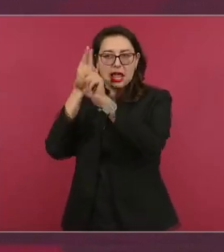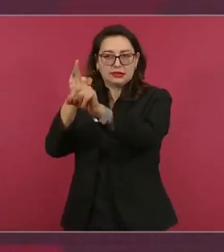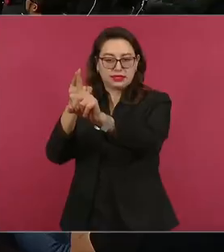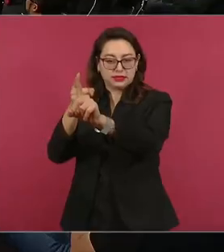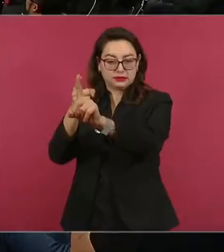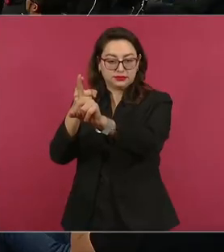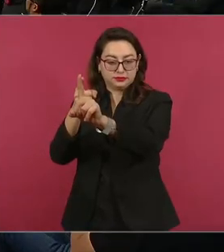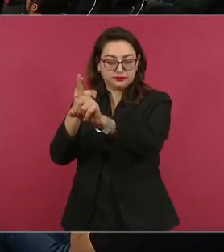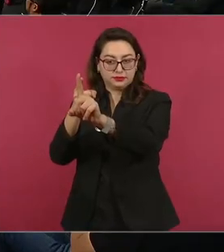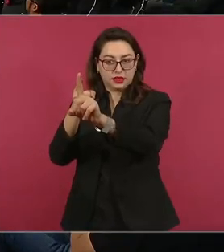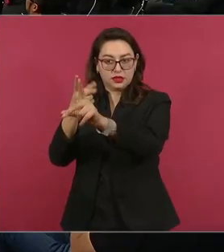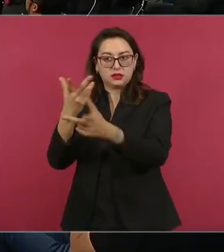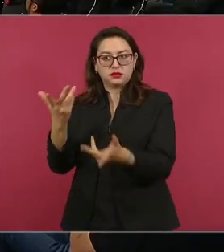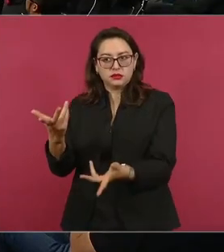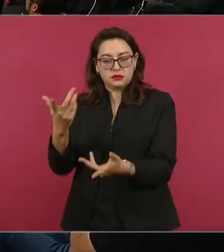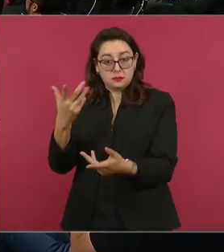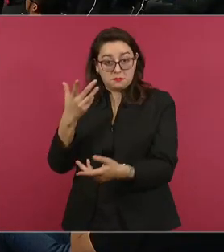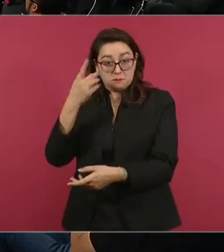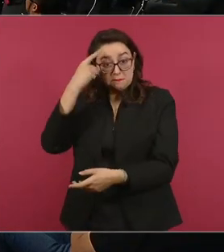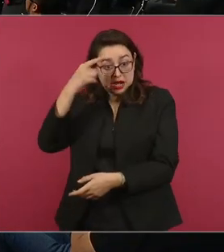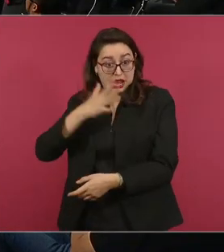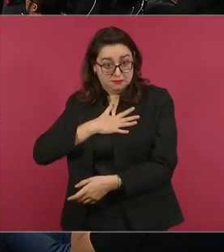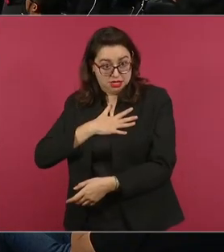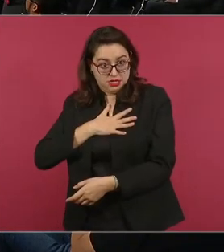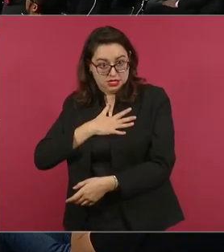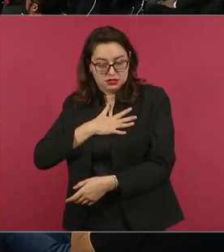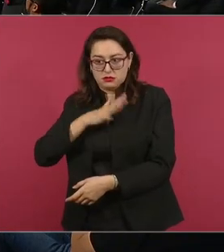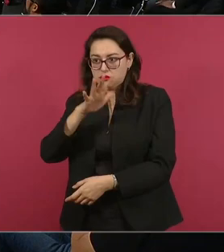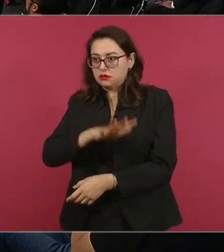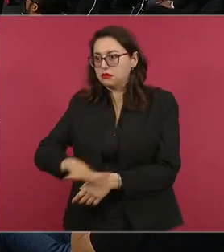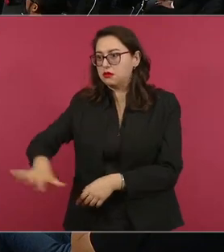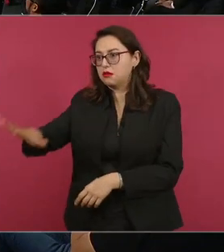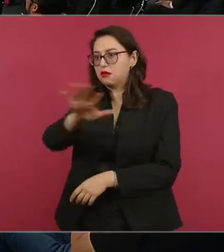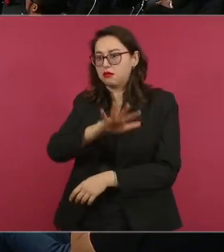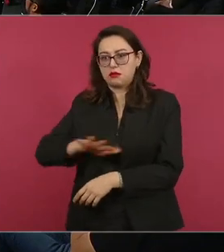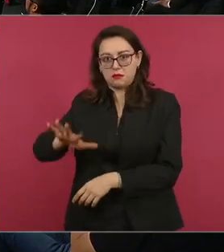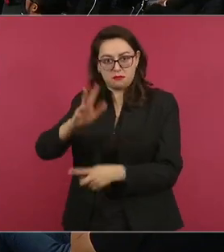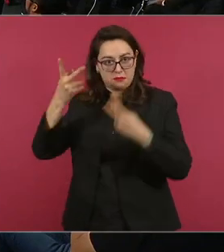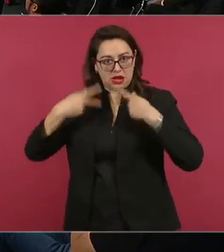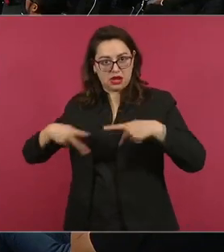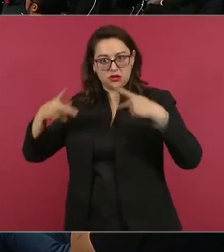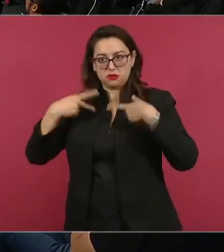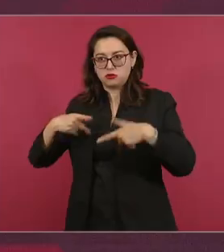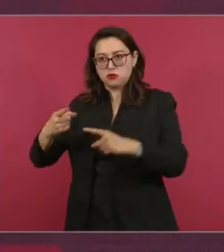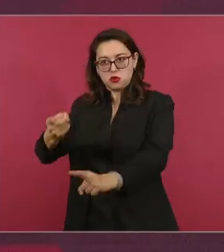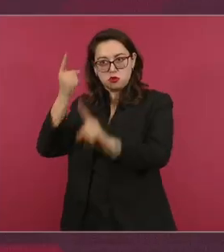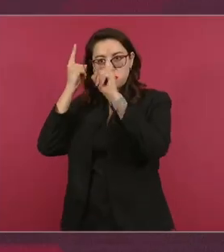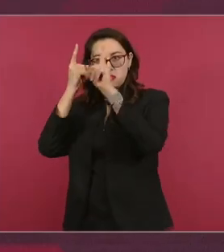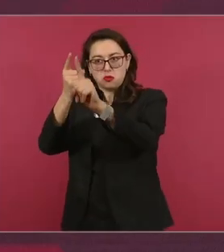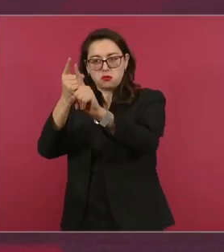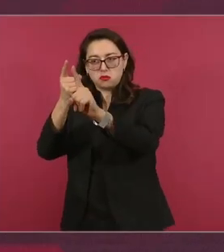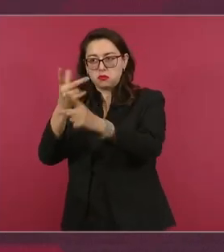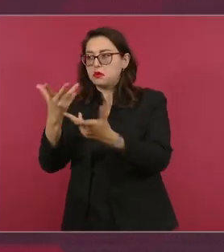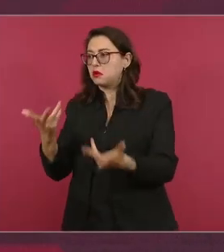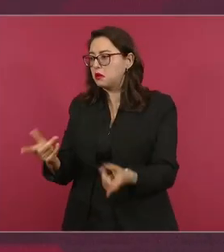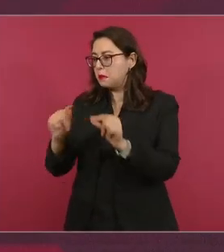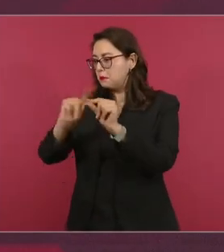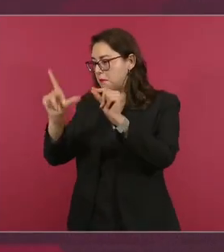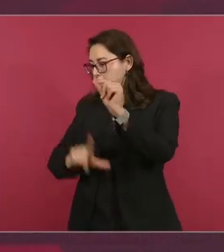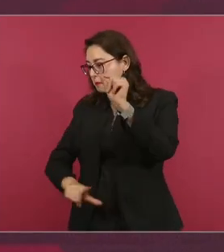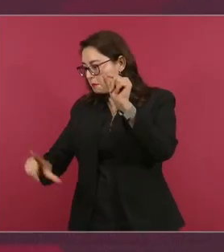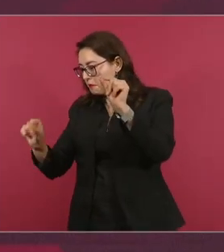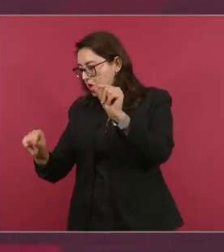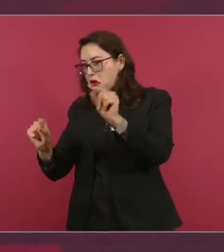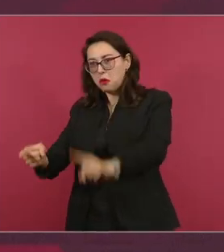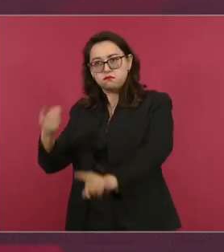¿En qué se debe de pensar? En el pueblo, en la nación. Todo lo que sea bueno para el pueblo, todo lo que sea bueno para